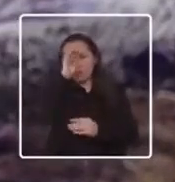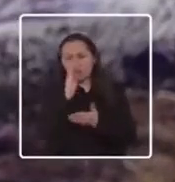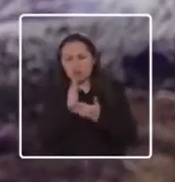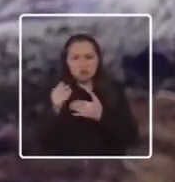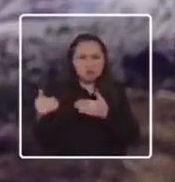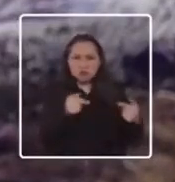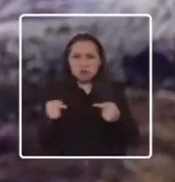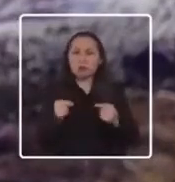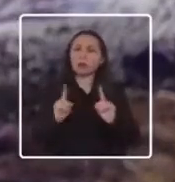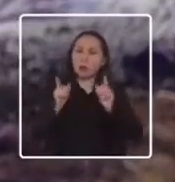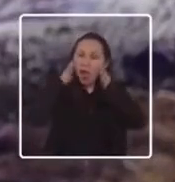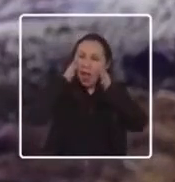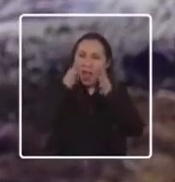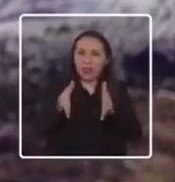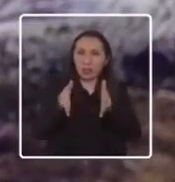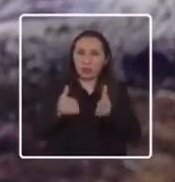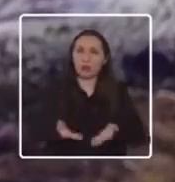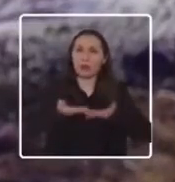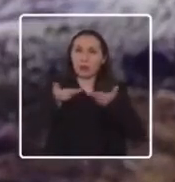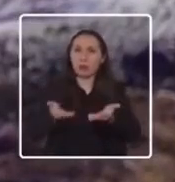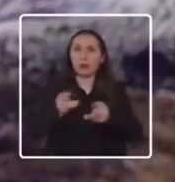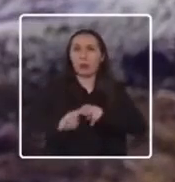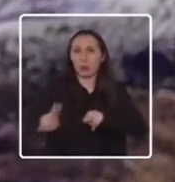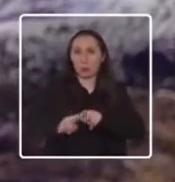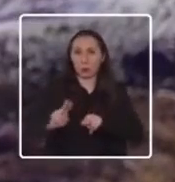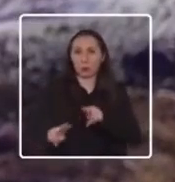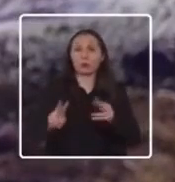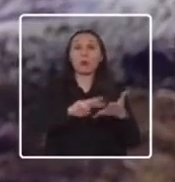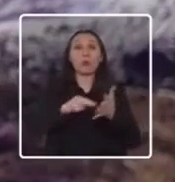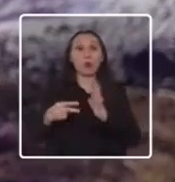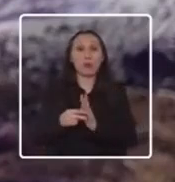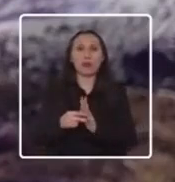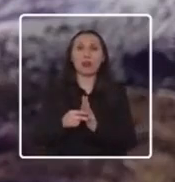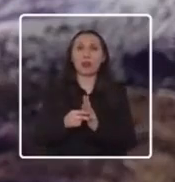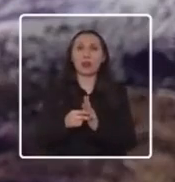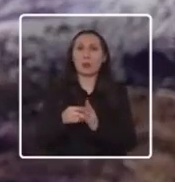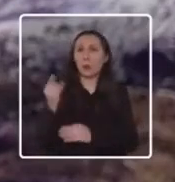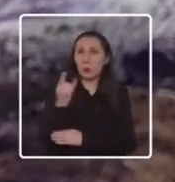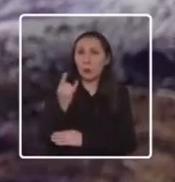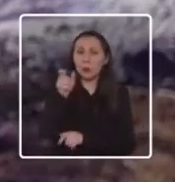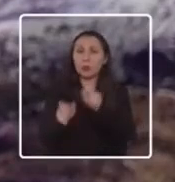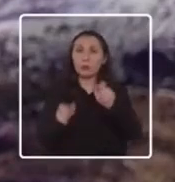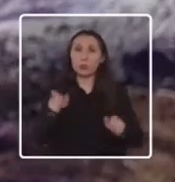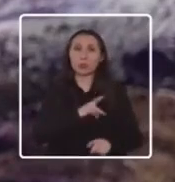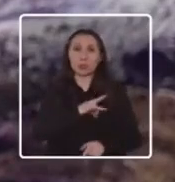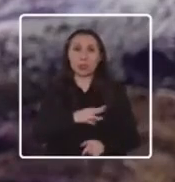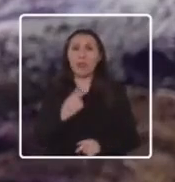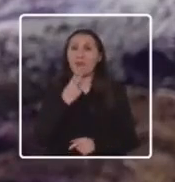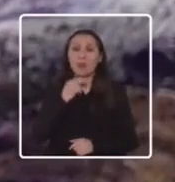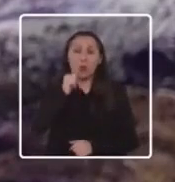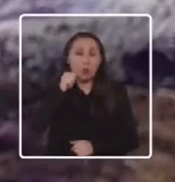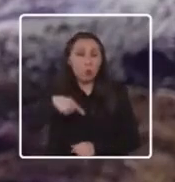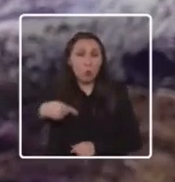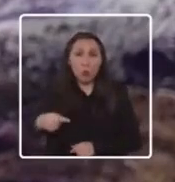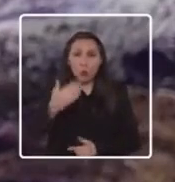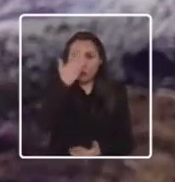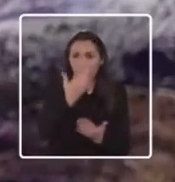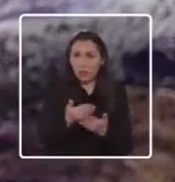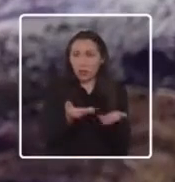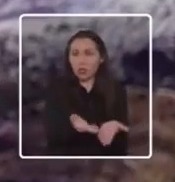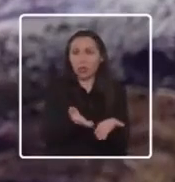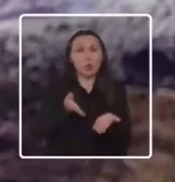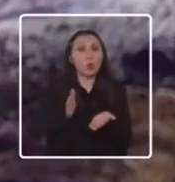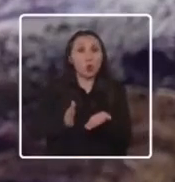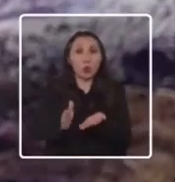para poder concentrarnos en dar solución a los problemas más apremiantes que enfrentan los chilenos y chilenas en su vida diaria y